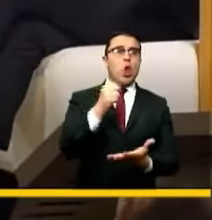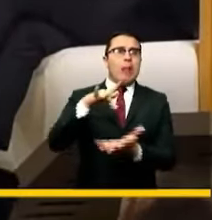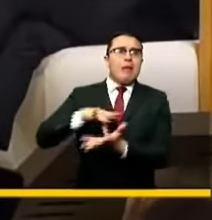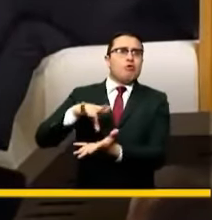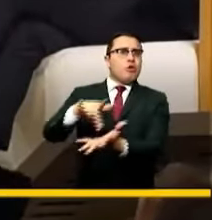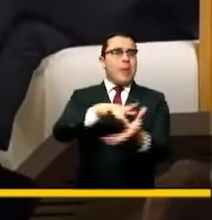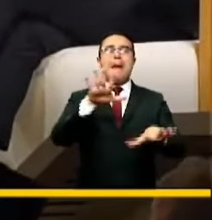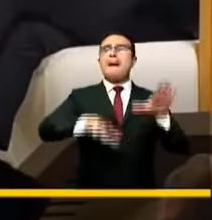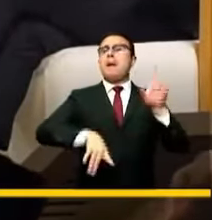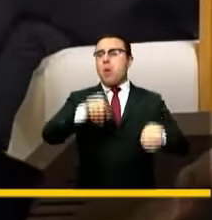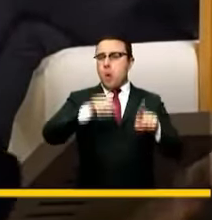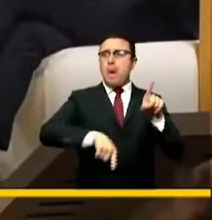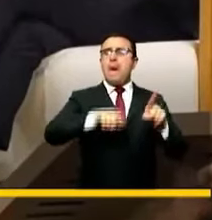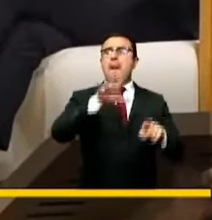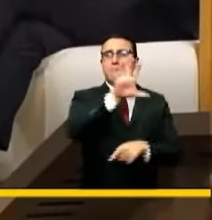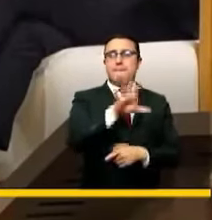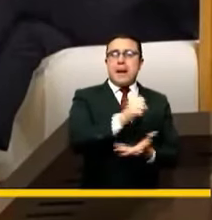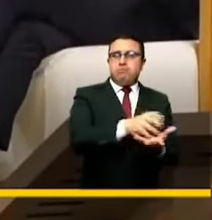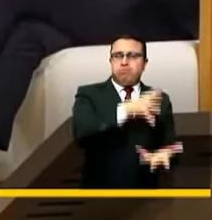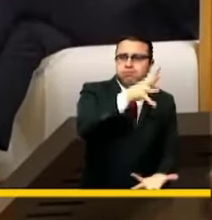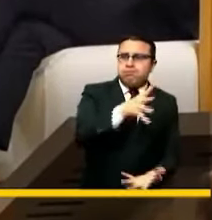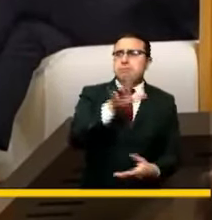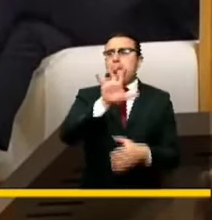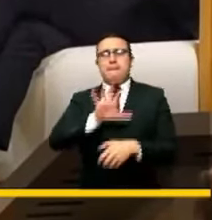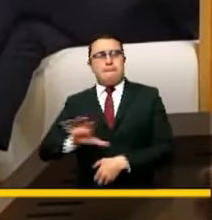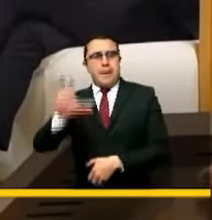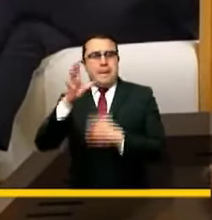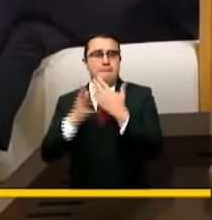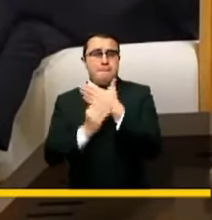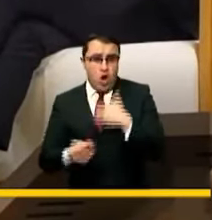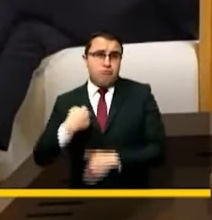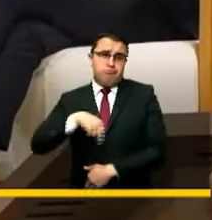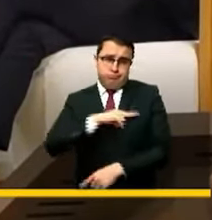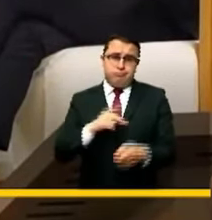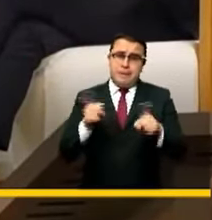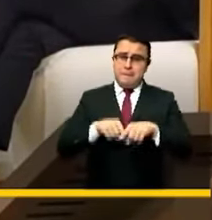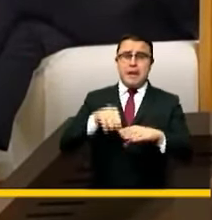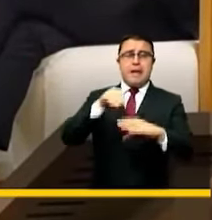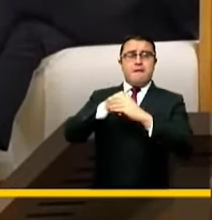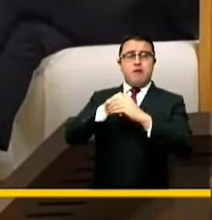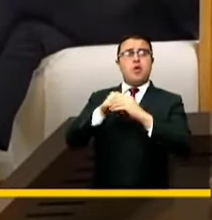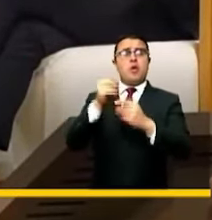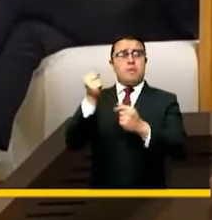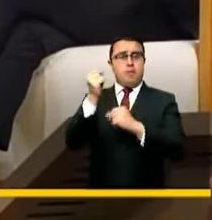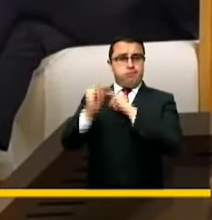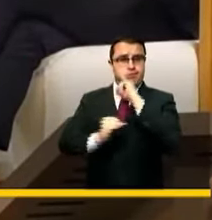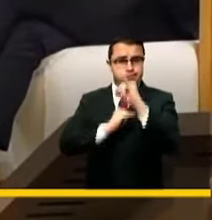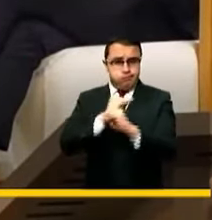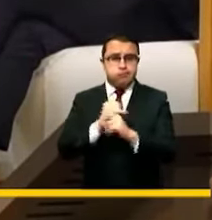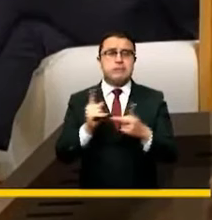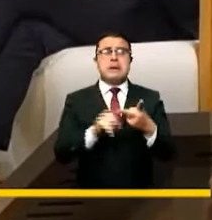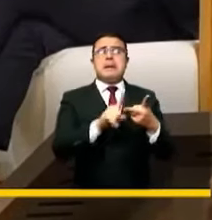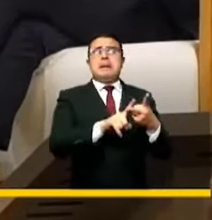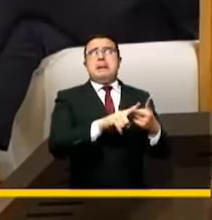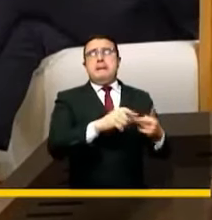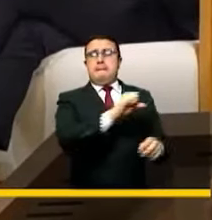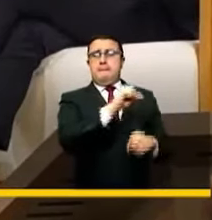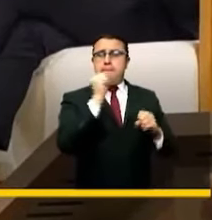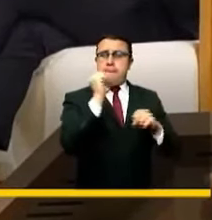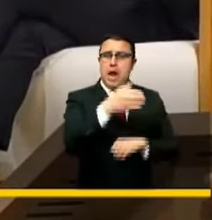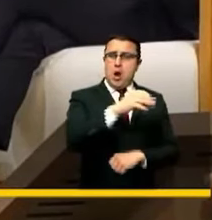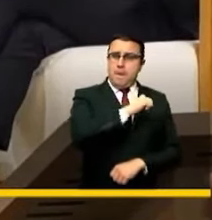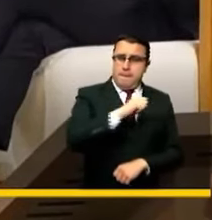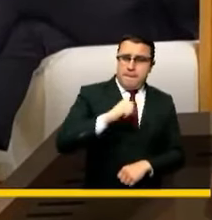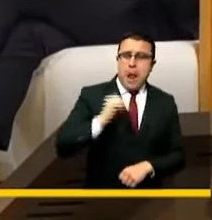pobres estamos sobreendeudados. Con el FMI, con la banca privada, con los tenedores de bonos, con el Banco Mundial,